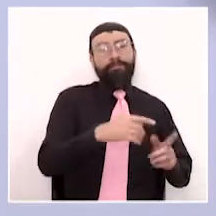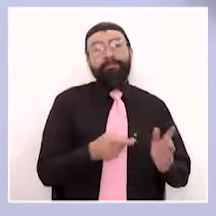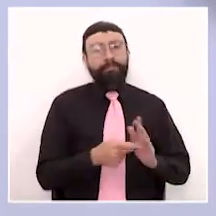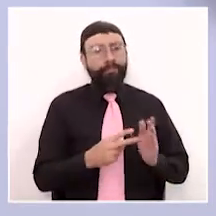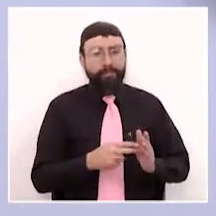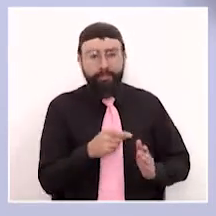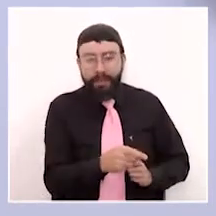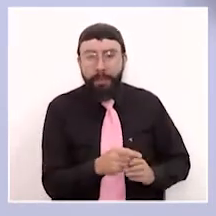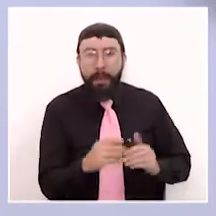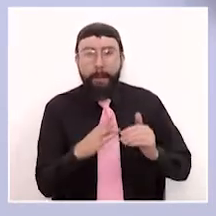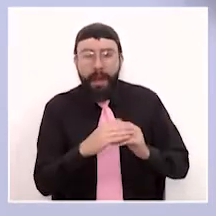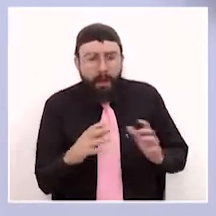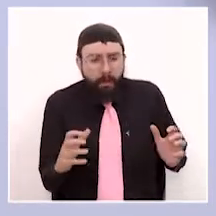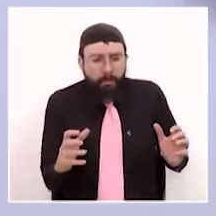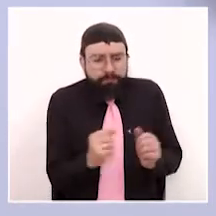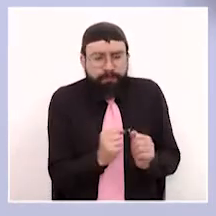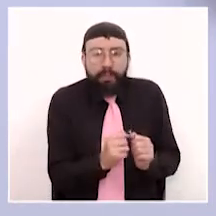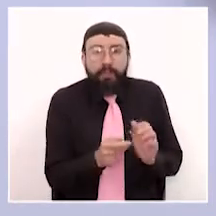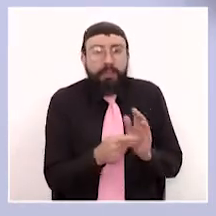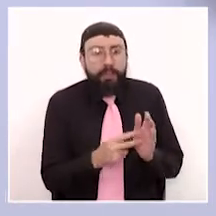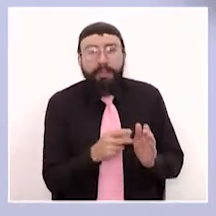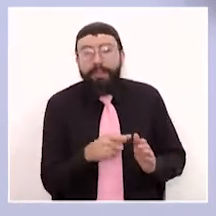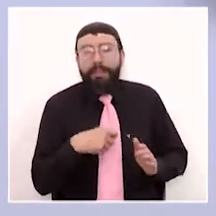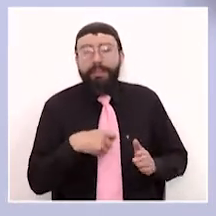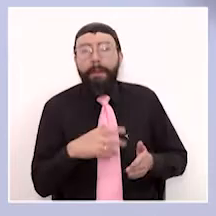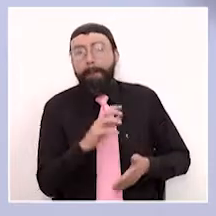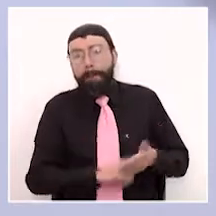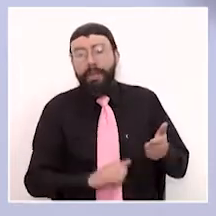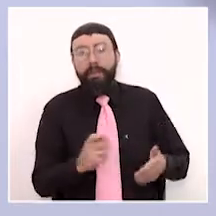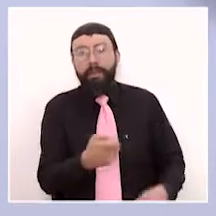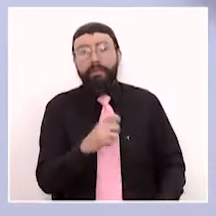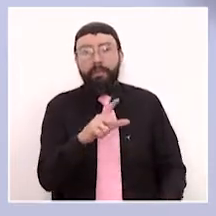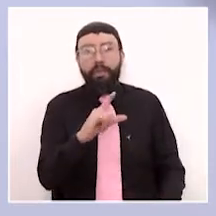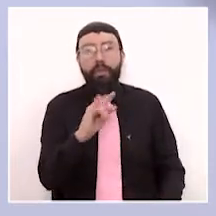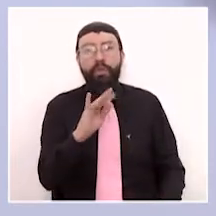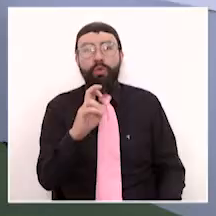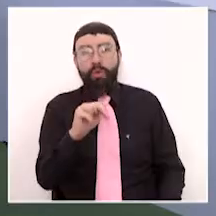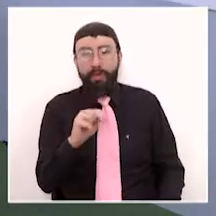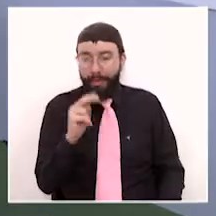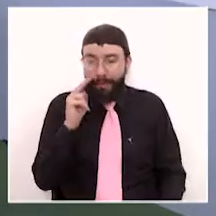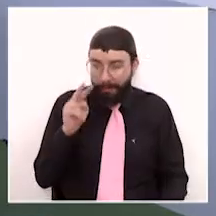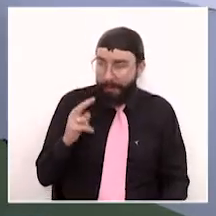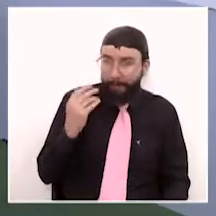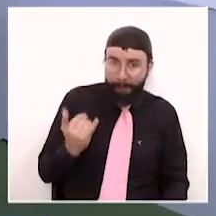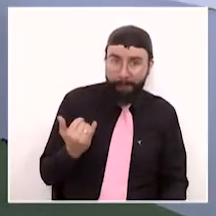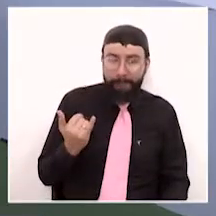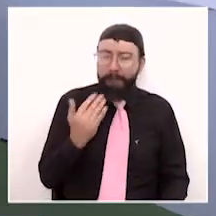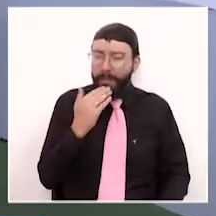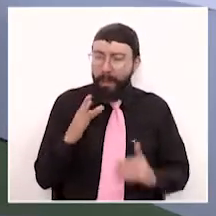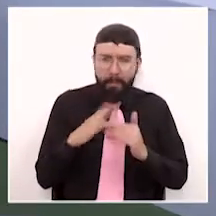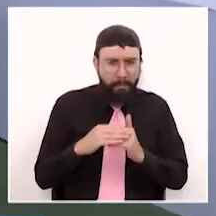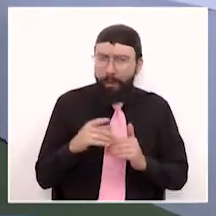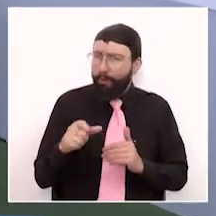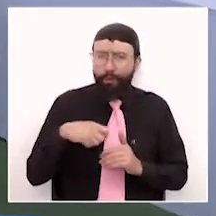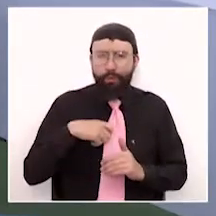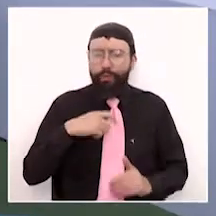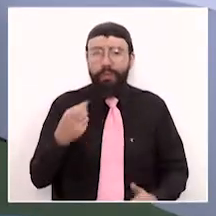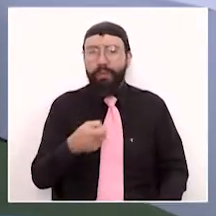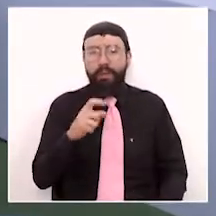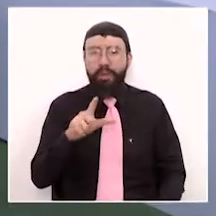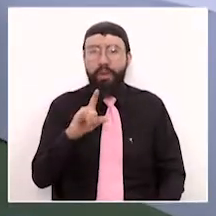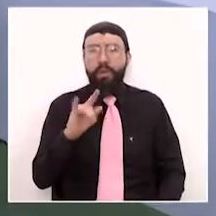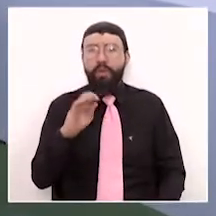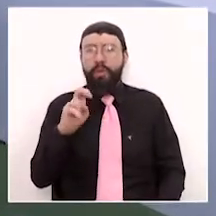sea un pan, eso significa que es un pan que tiene menos gluten. Y en el caso de este pan que no tiene gluten, pues ¿qué es lo